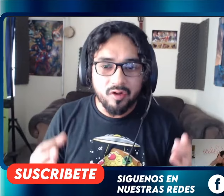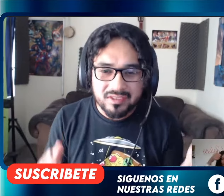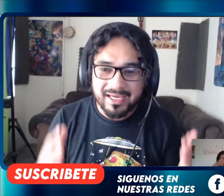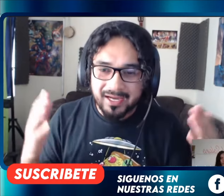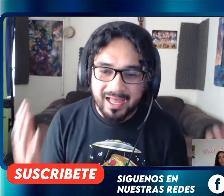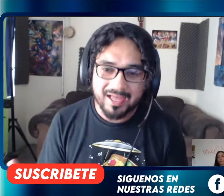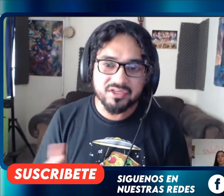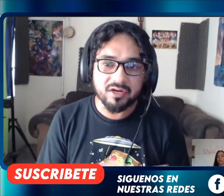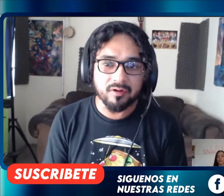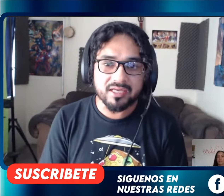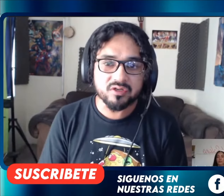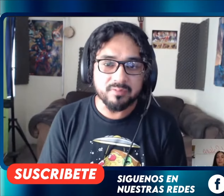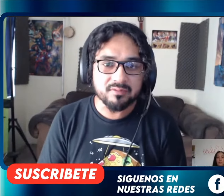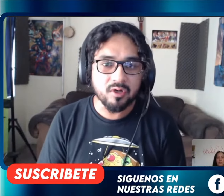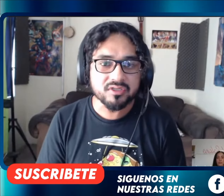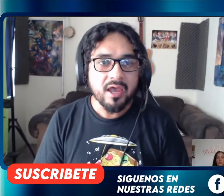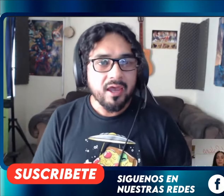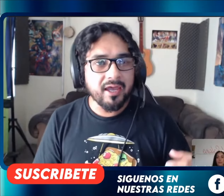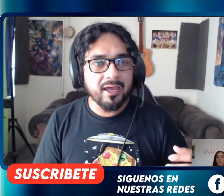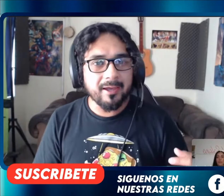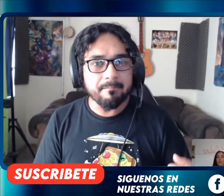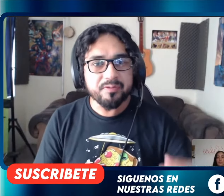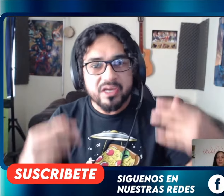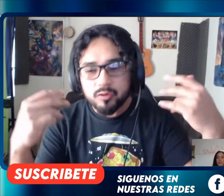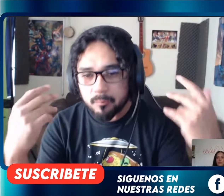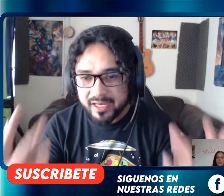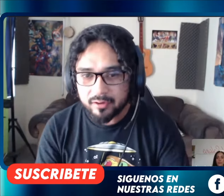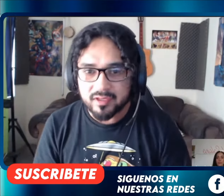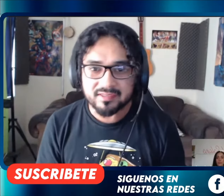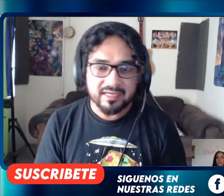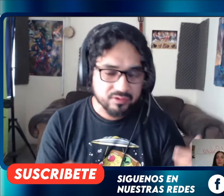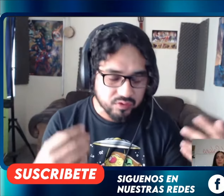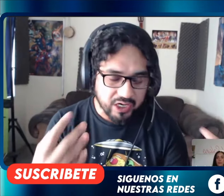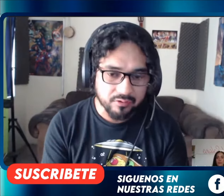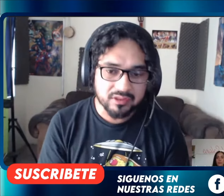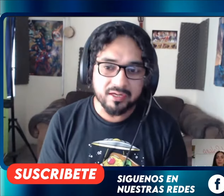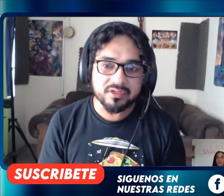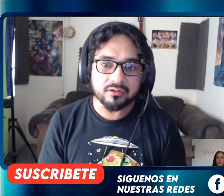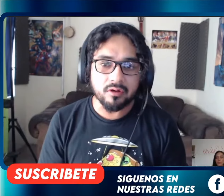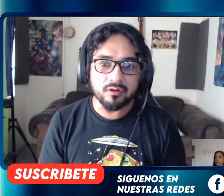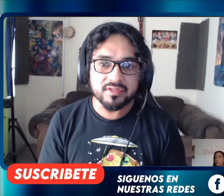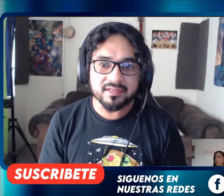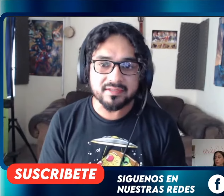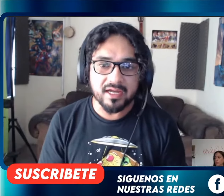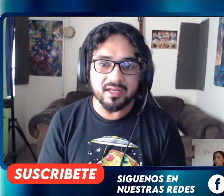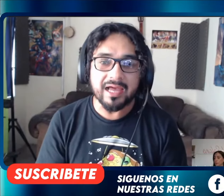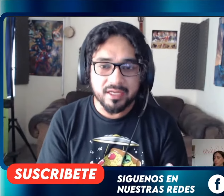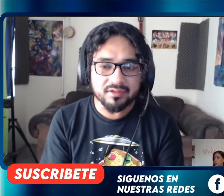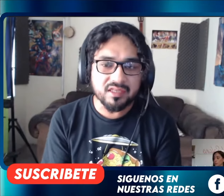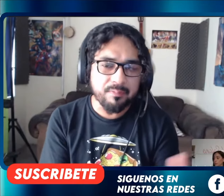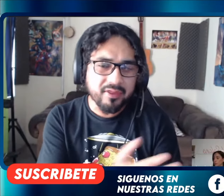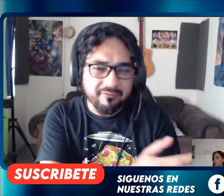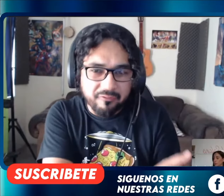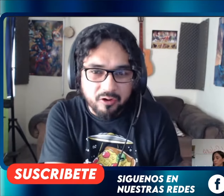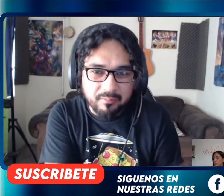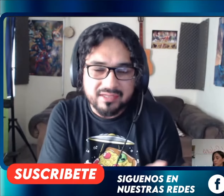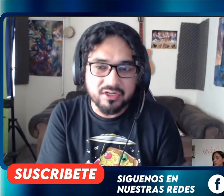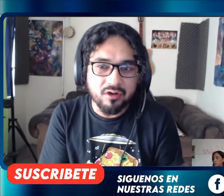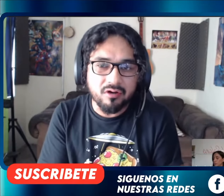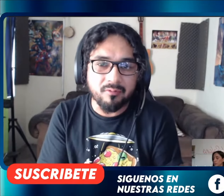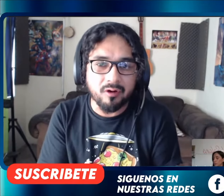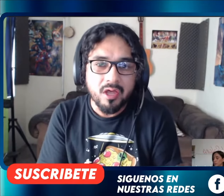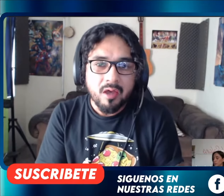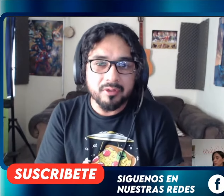que la gente no se enganche con esos mismos pseudoperiodistas, esos chayoteros que todos los días están haciendo este tipo de